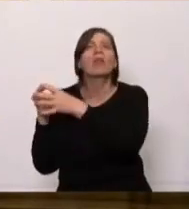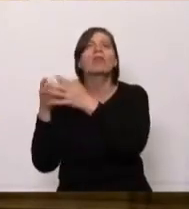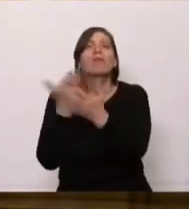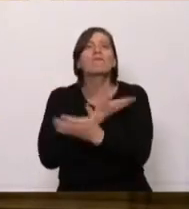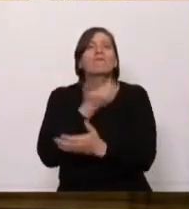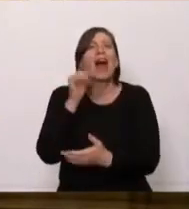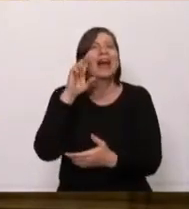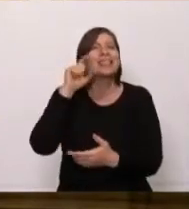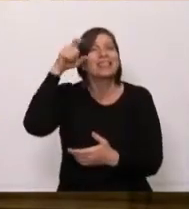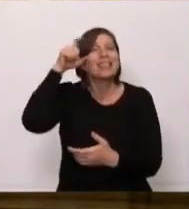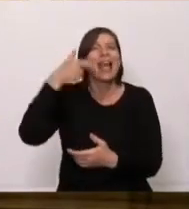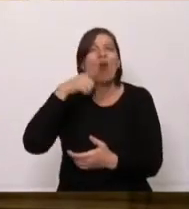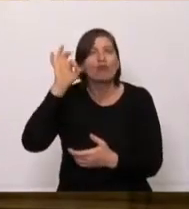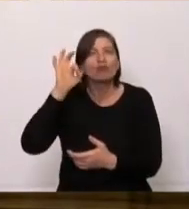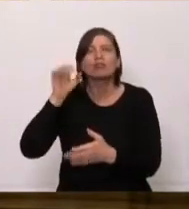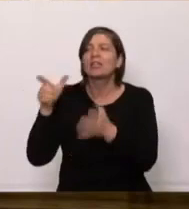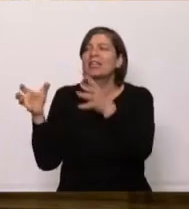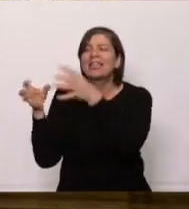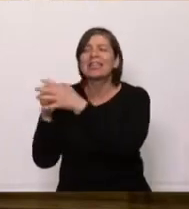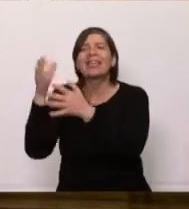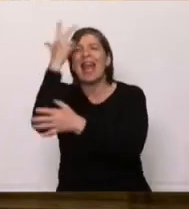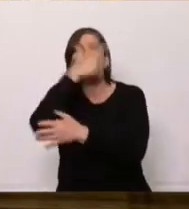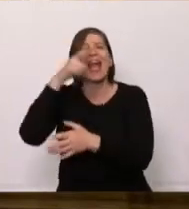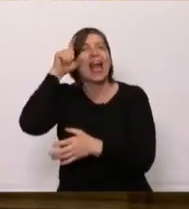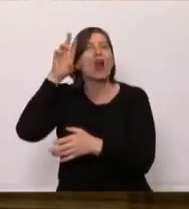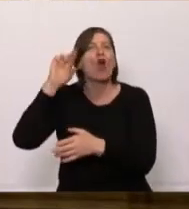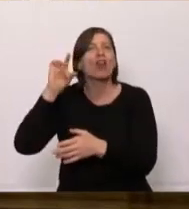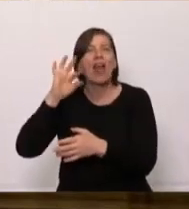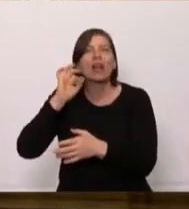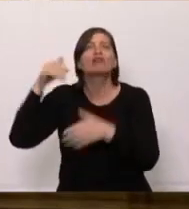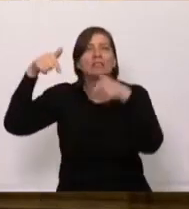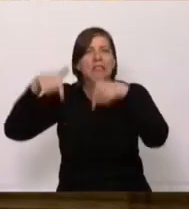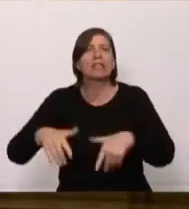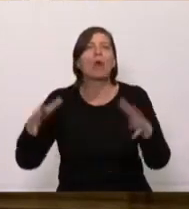herodianos se están juntando,